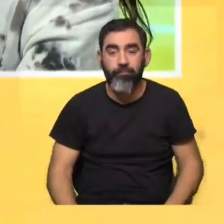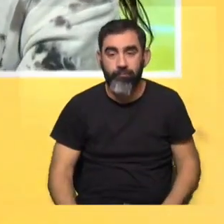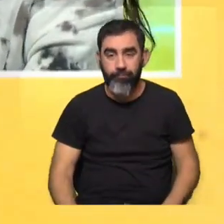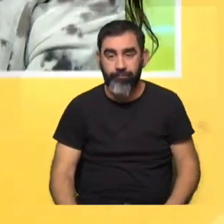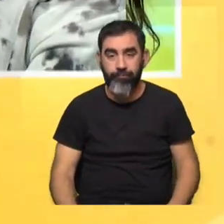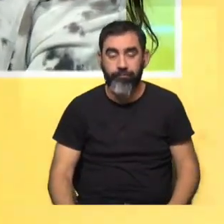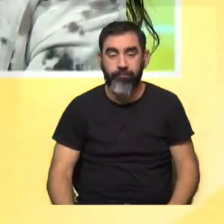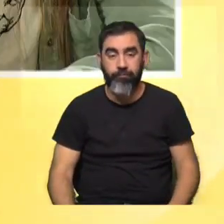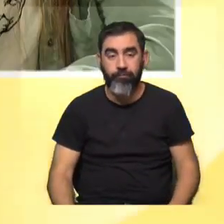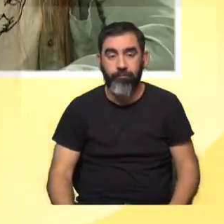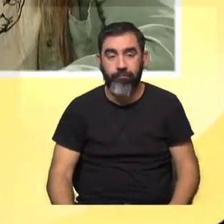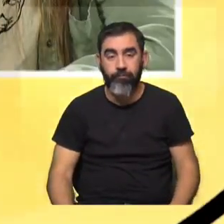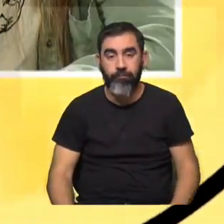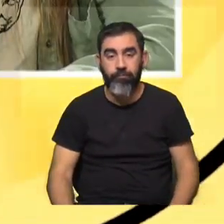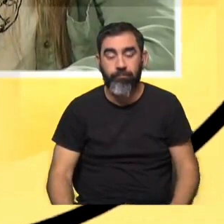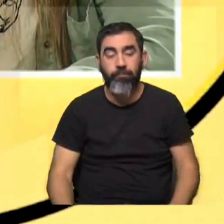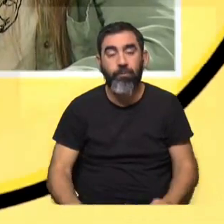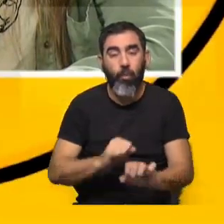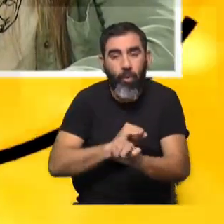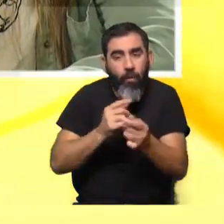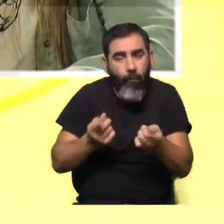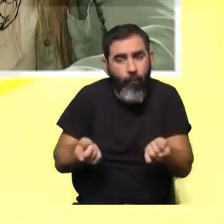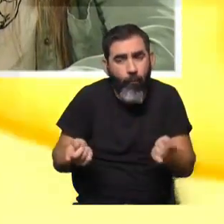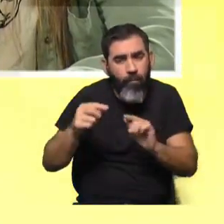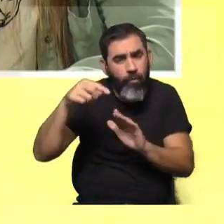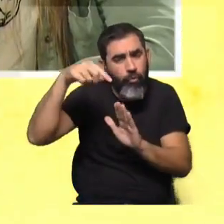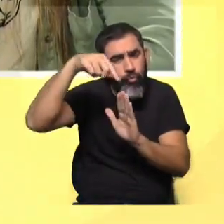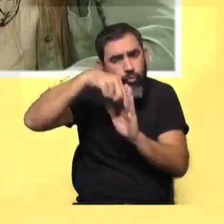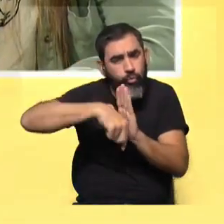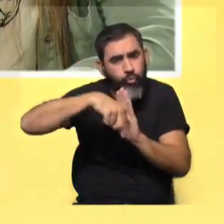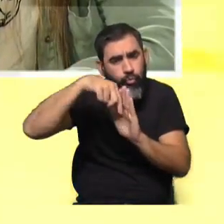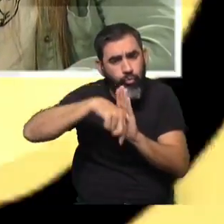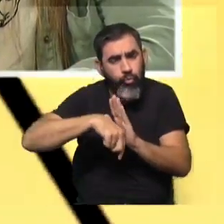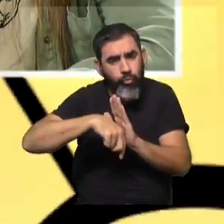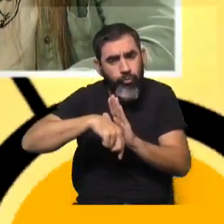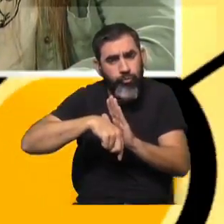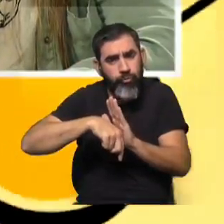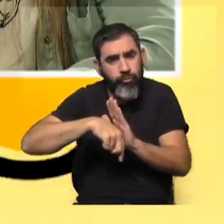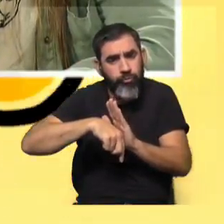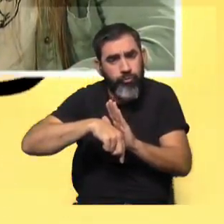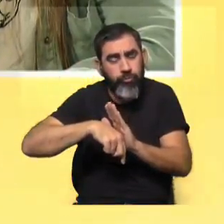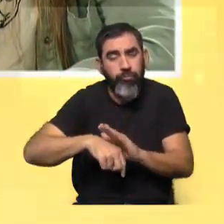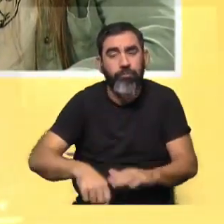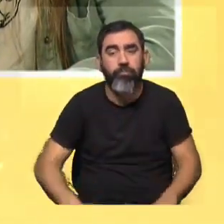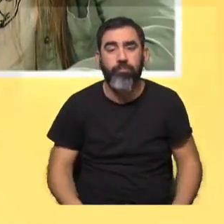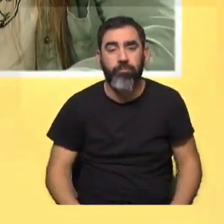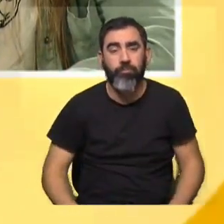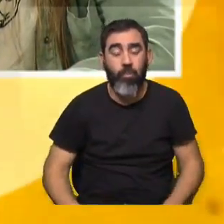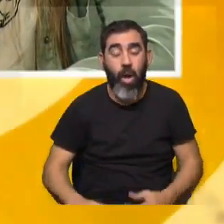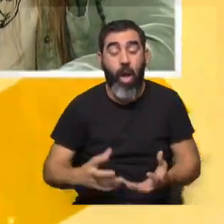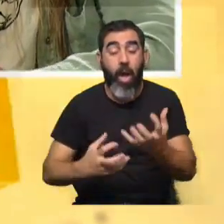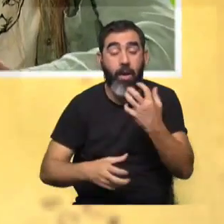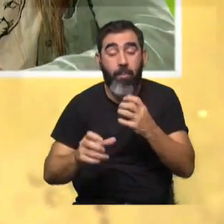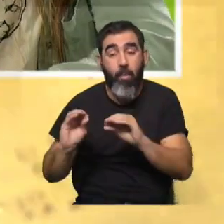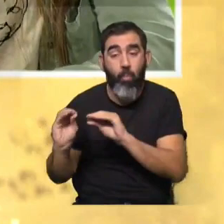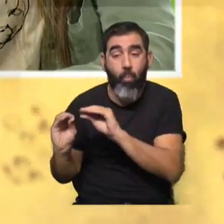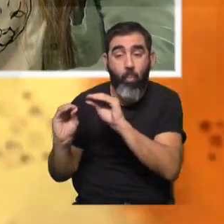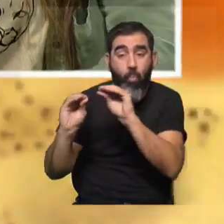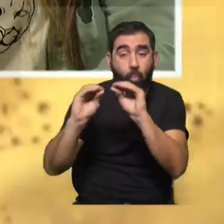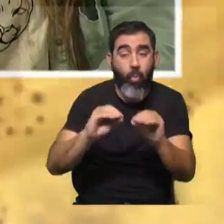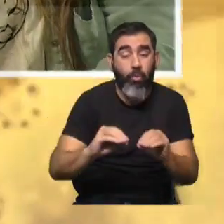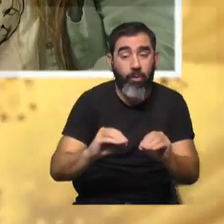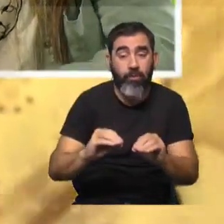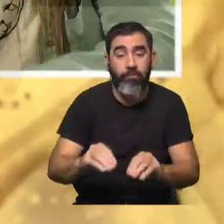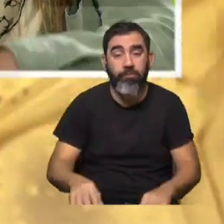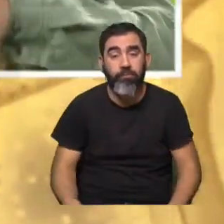Puede Se ser que- generó una duda. ¿Puede ser que esté volviendo más al sur, como con esto de que hablamos de las presiones que mueven a las especies de un lugar a otro? Es una especie que en realidad